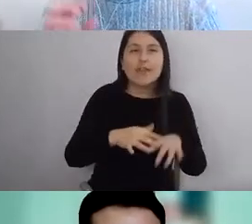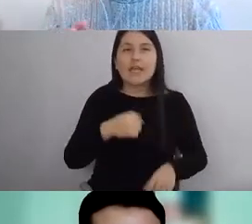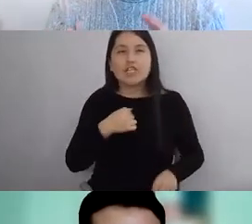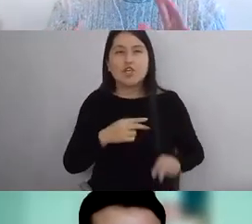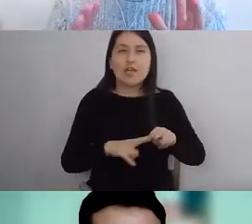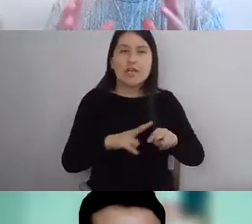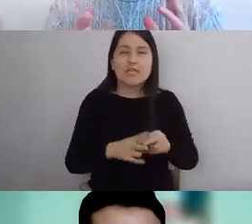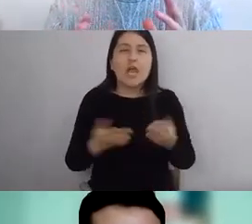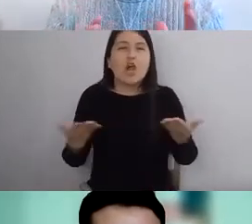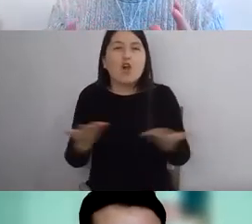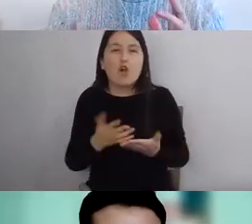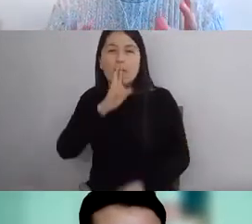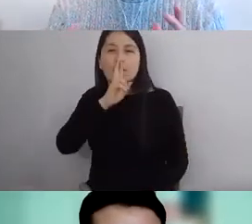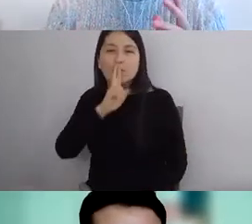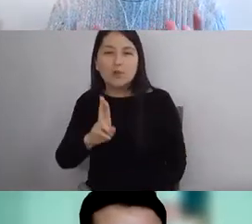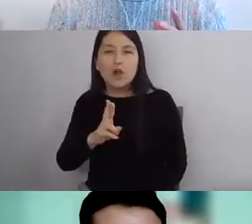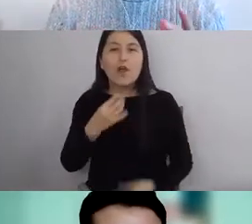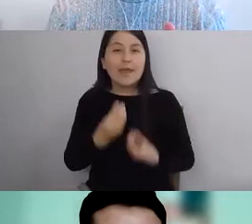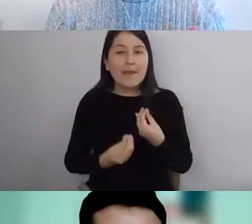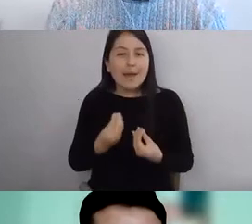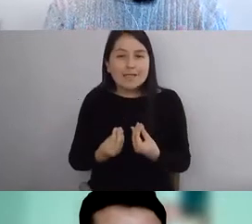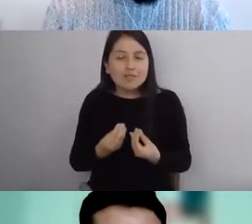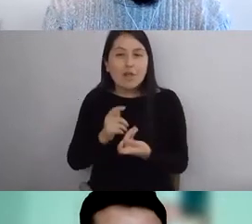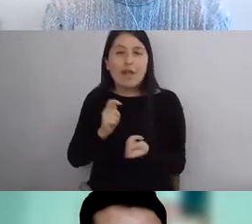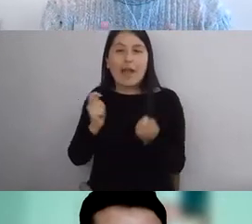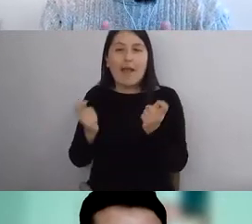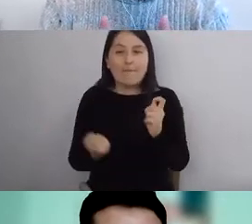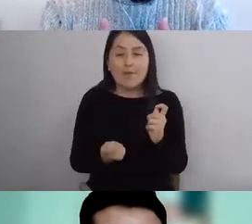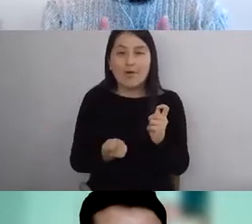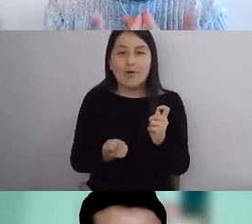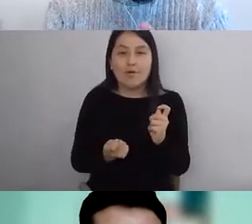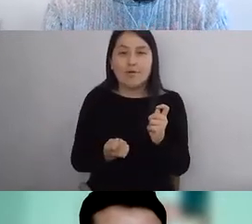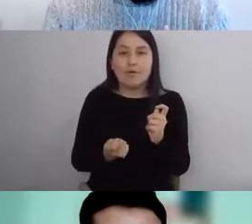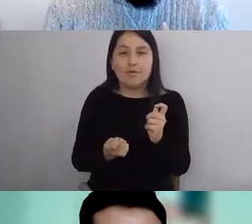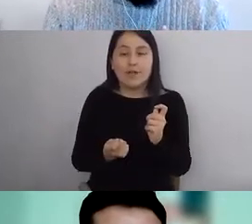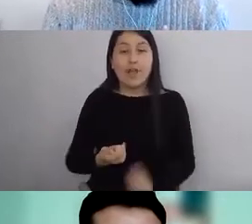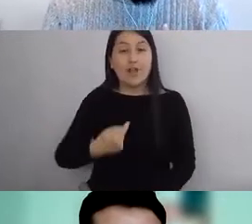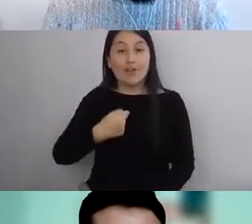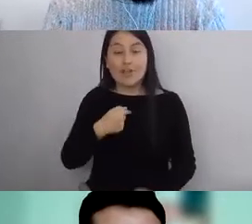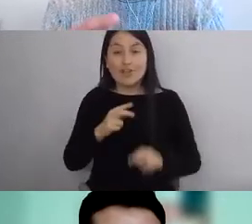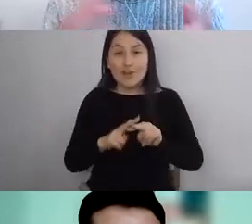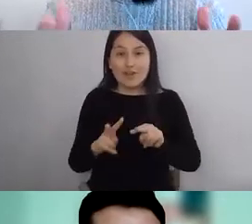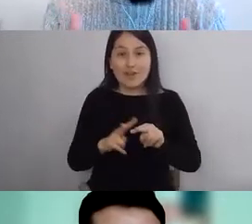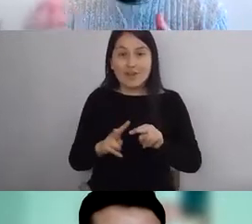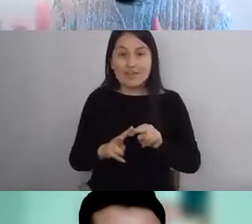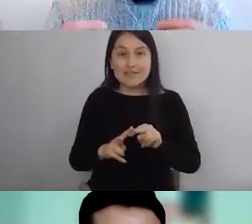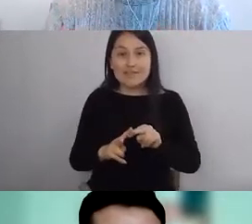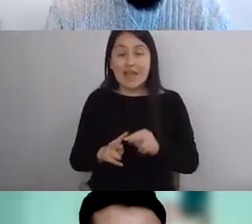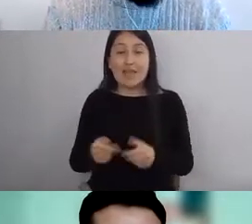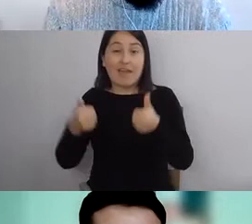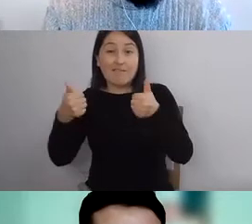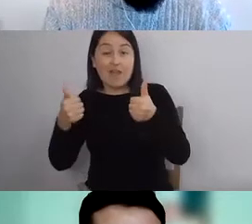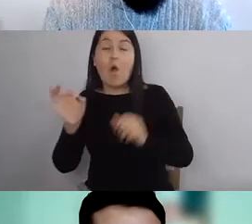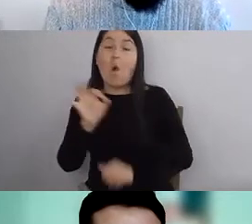cómo resultó, me queda más o menos claro, pero aún no sé cómo decir finalmente si lo que yo hice ahí está bien, está mal, es